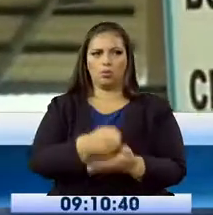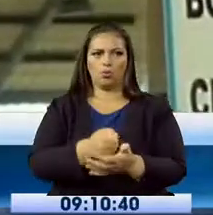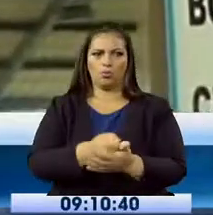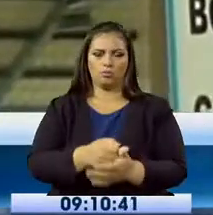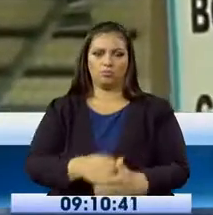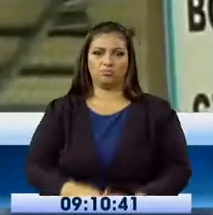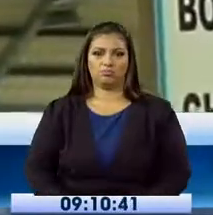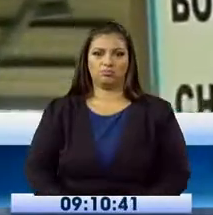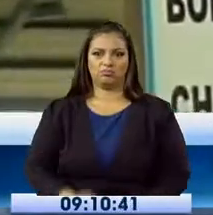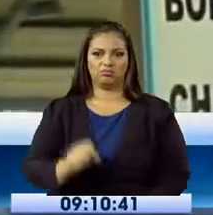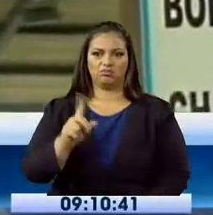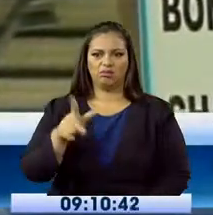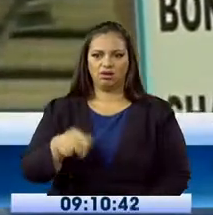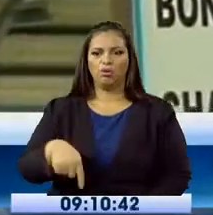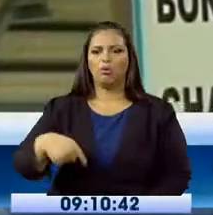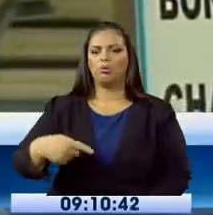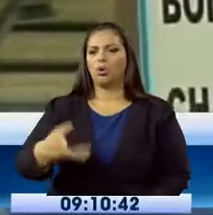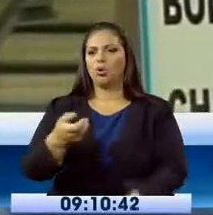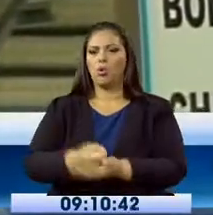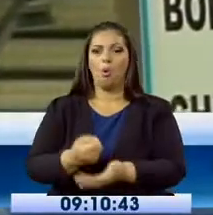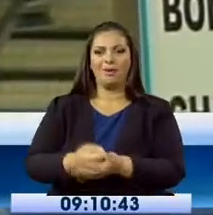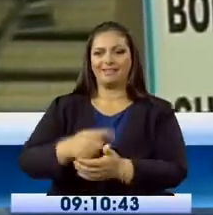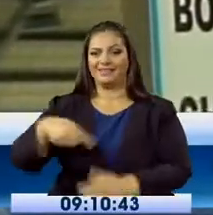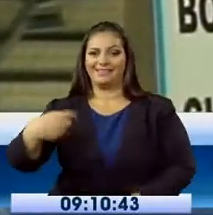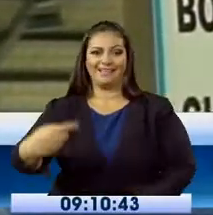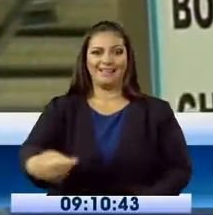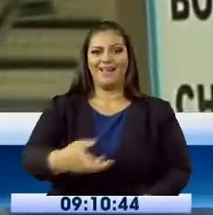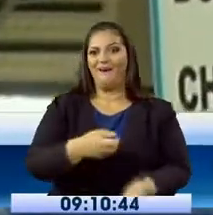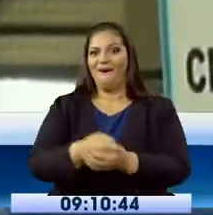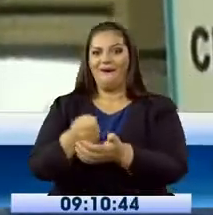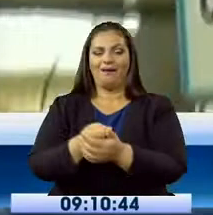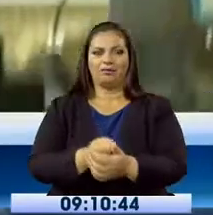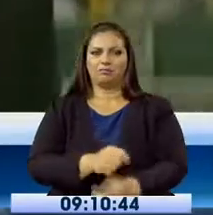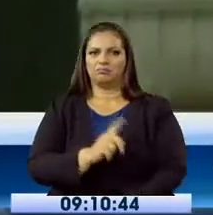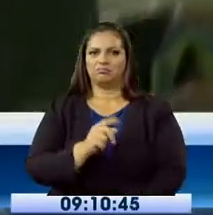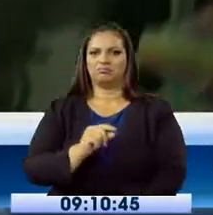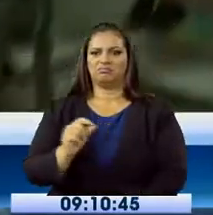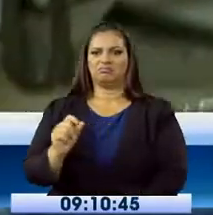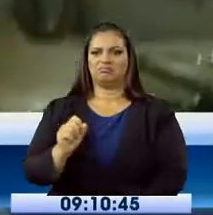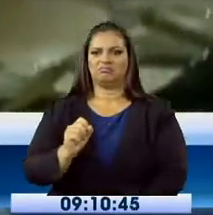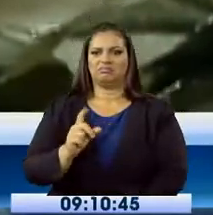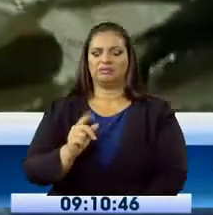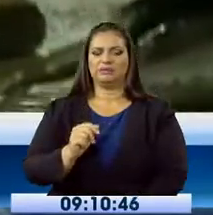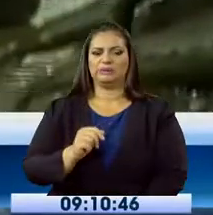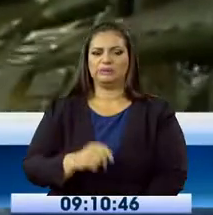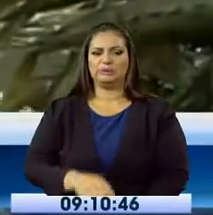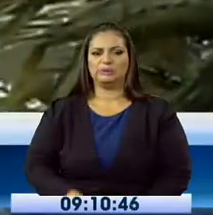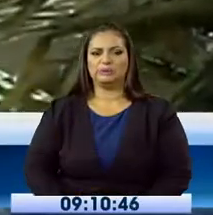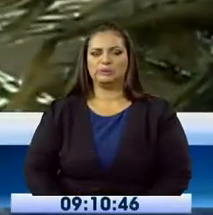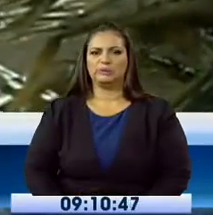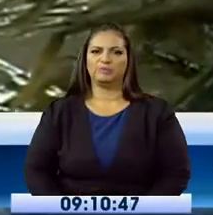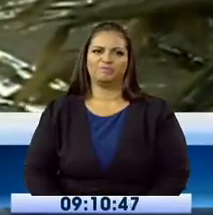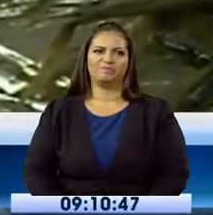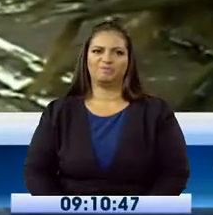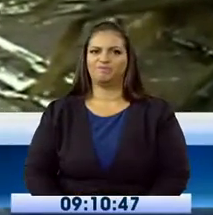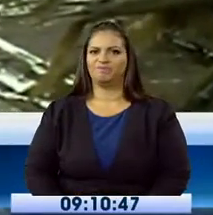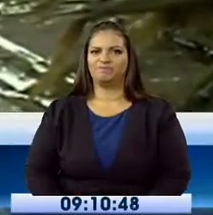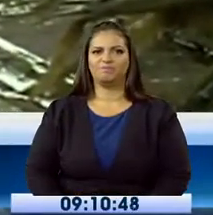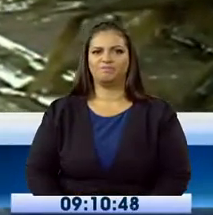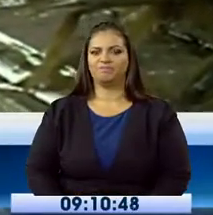días. Imagínense una libra a $5 de una variedad y quiere comer 3 o 4 veces por semana, no se